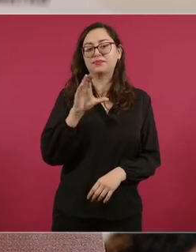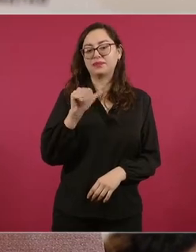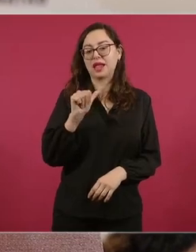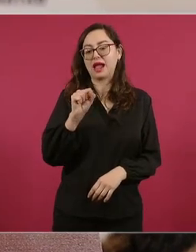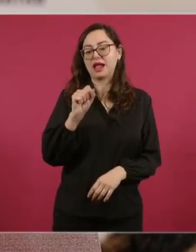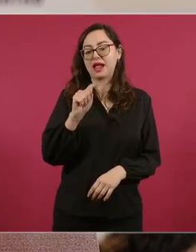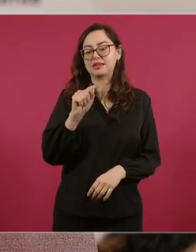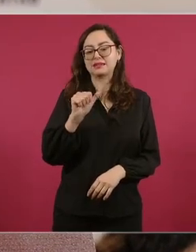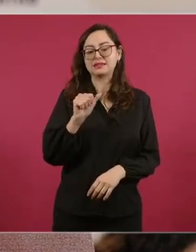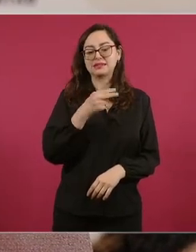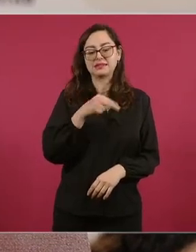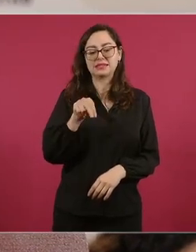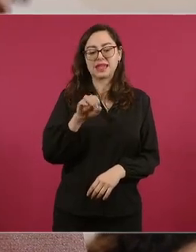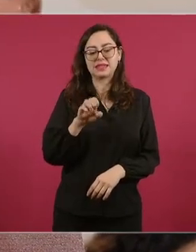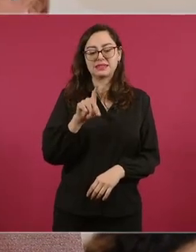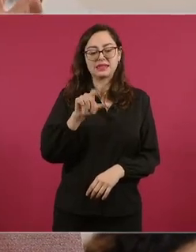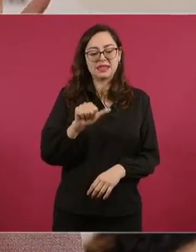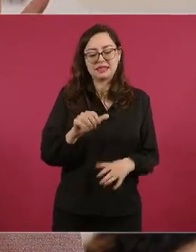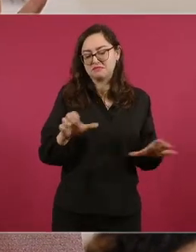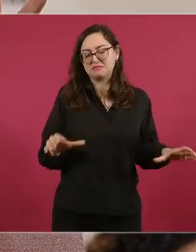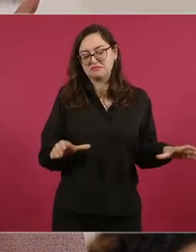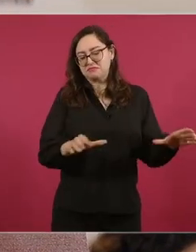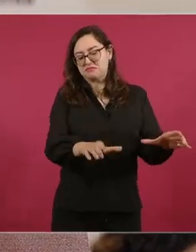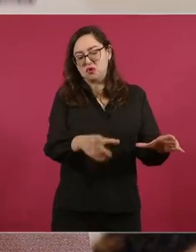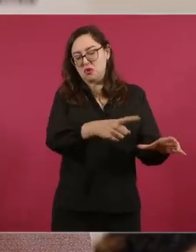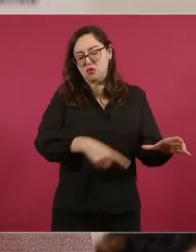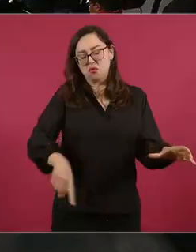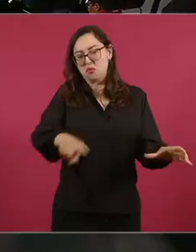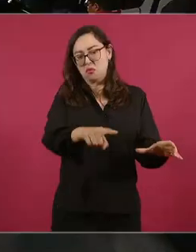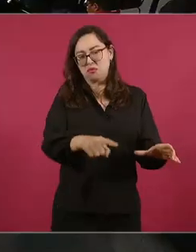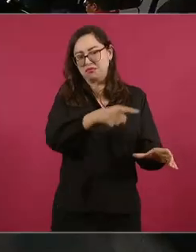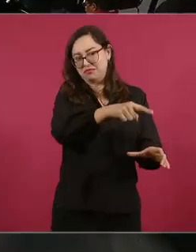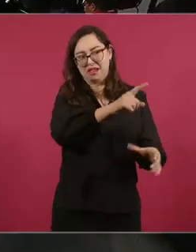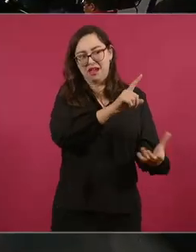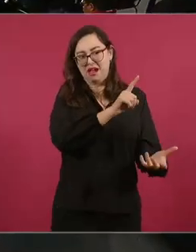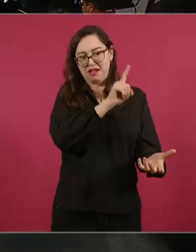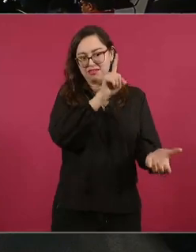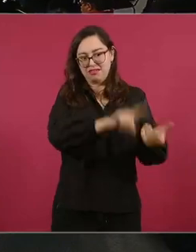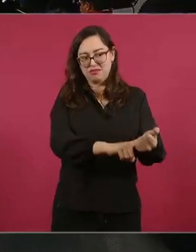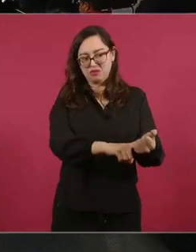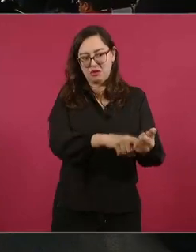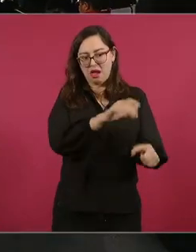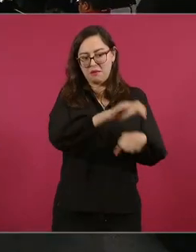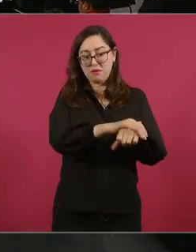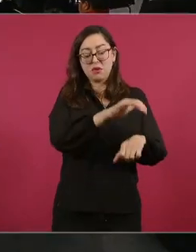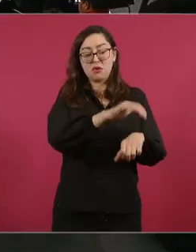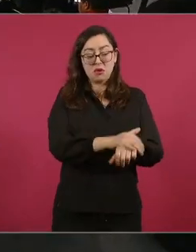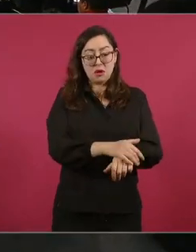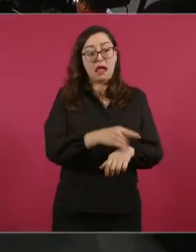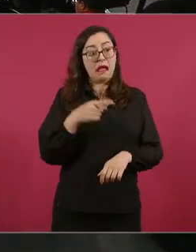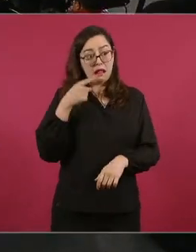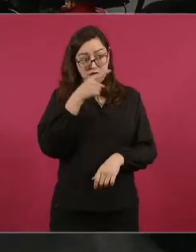Castañeda, o sea, de todo este grupo. Pero por eso nos ayudaría mucho que él,